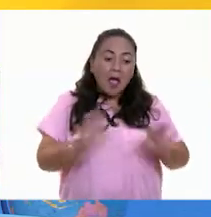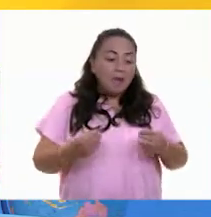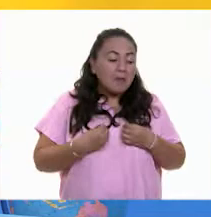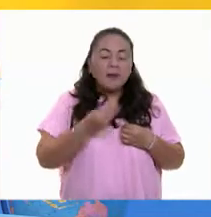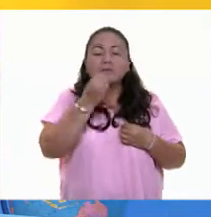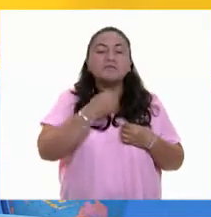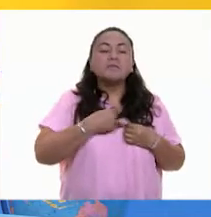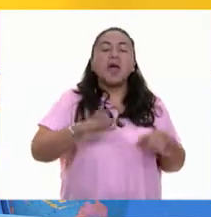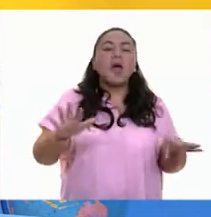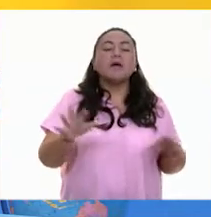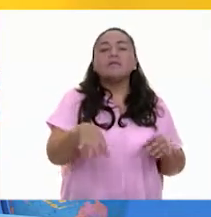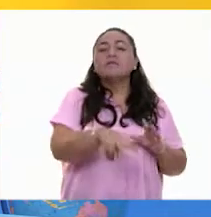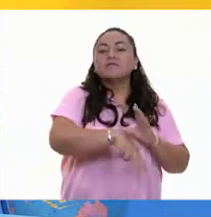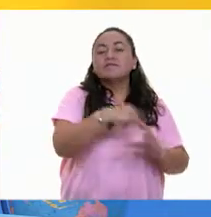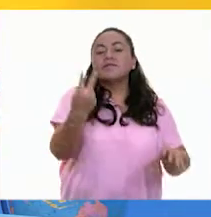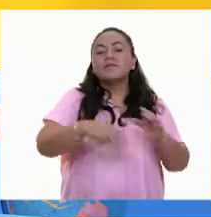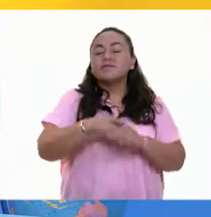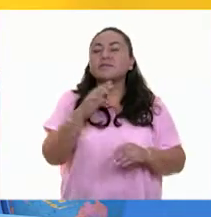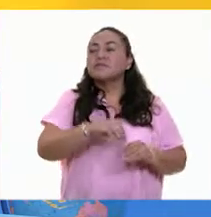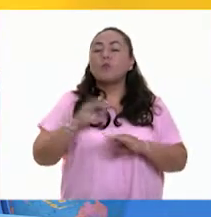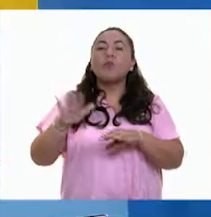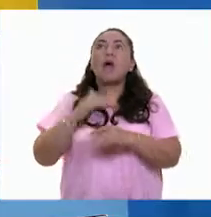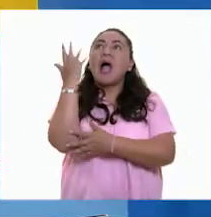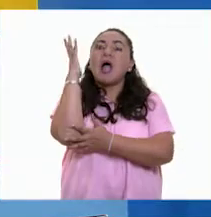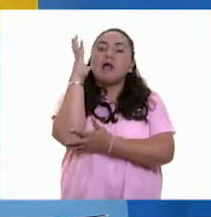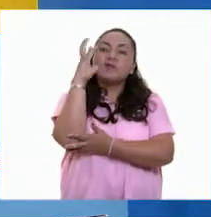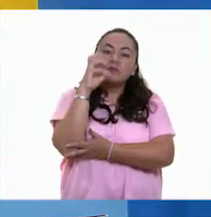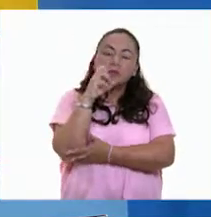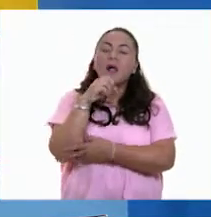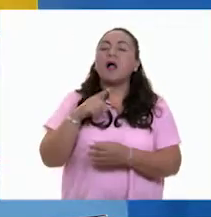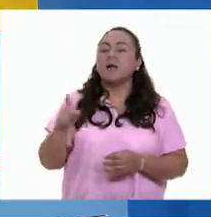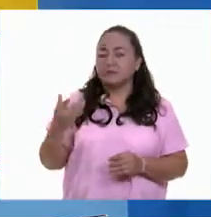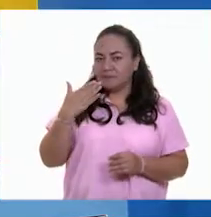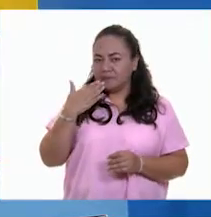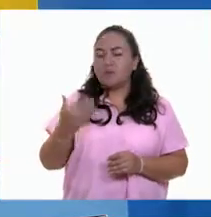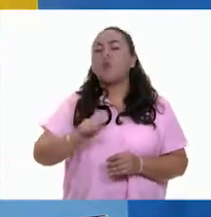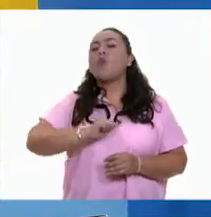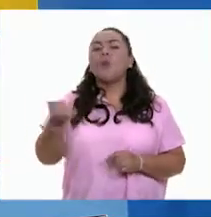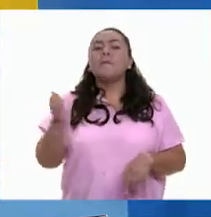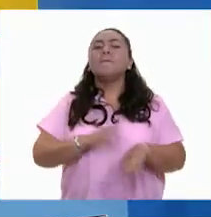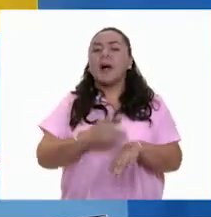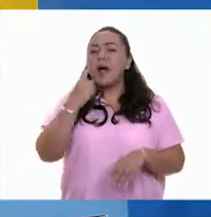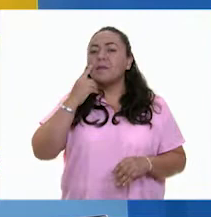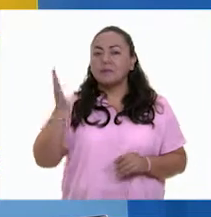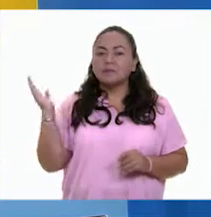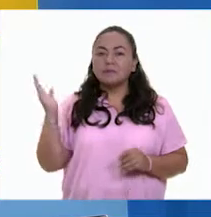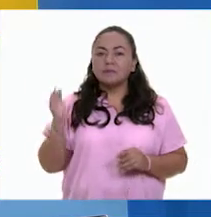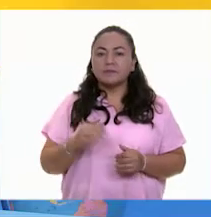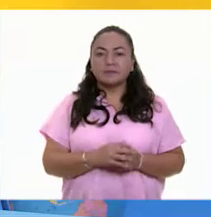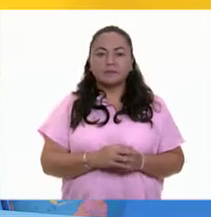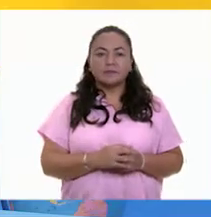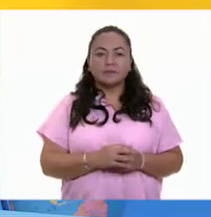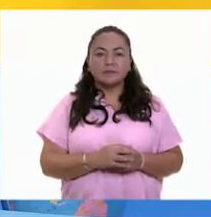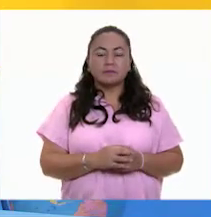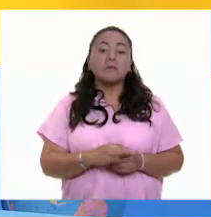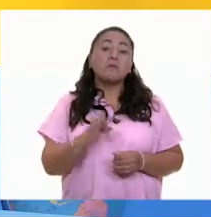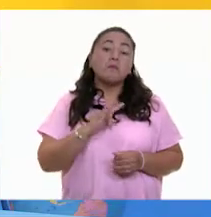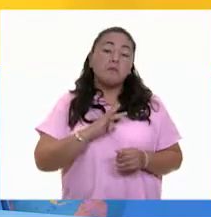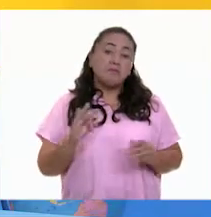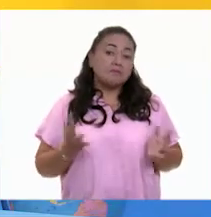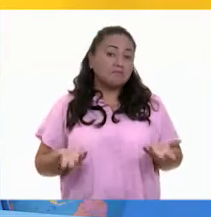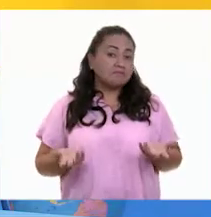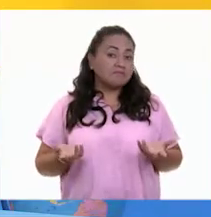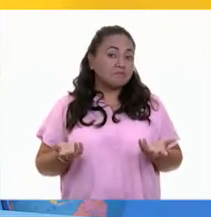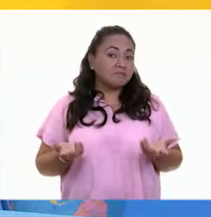vivir, debido a que los árboles se mueren, maestra. Muy bien. ¿Y cuál más sería, Larisa, aparte de sequía? Podría